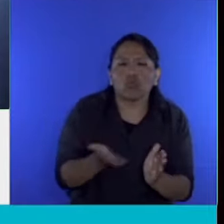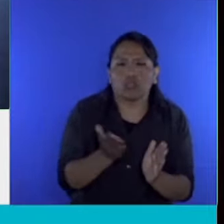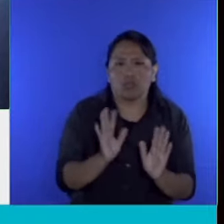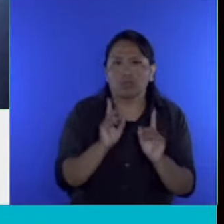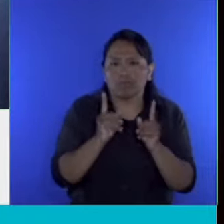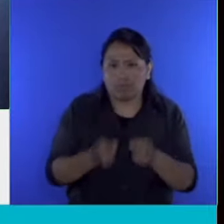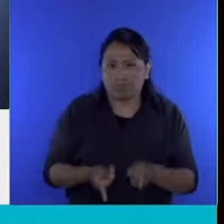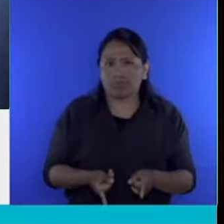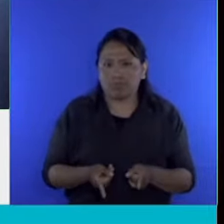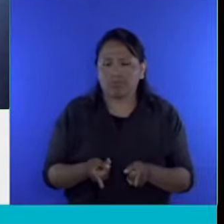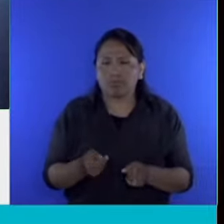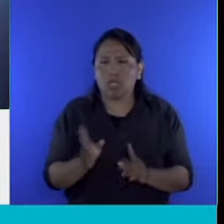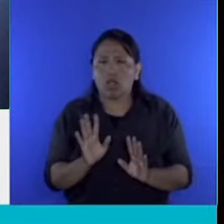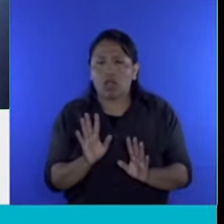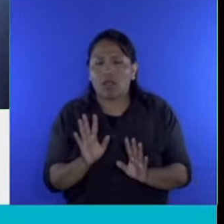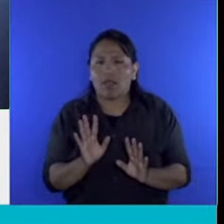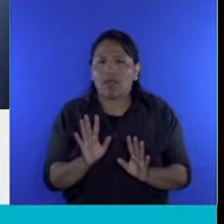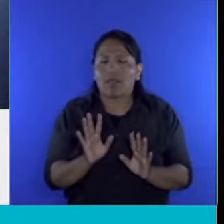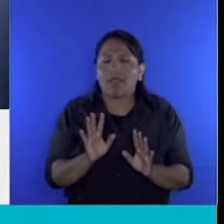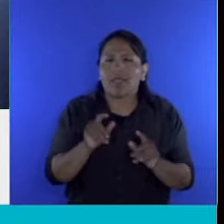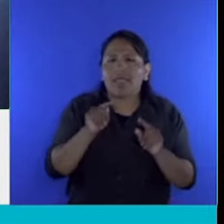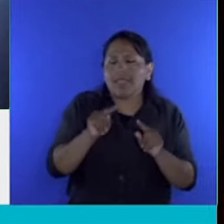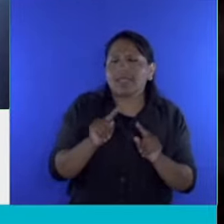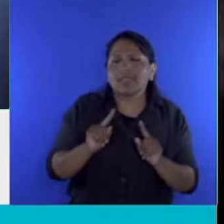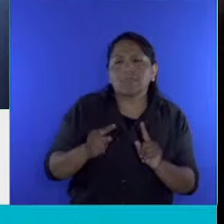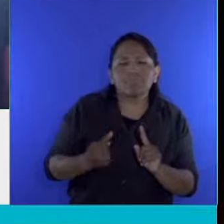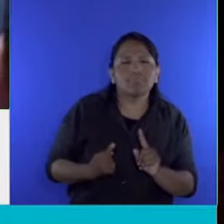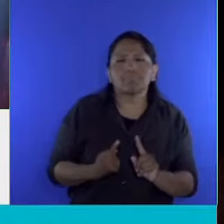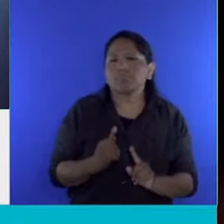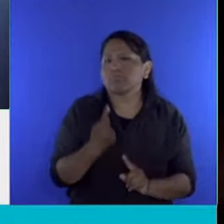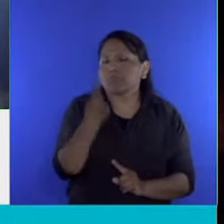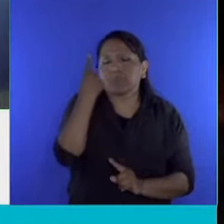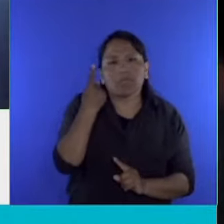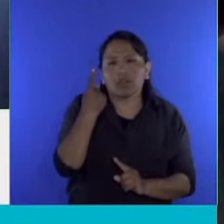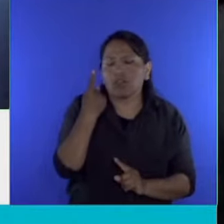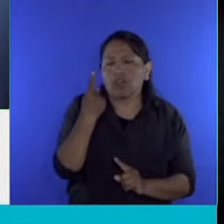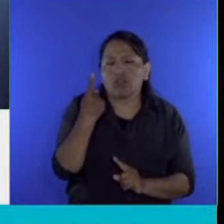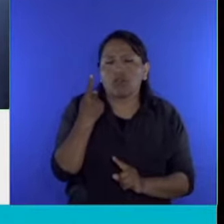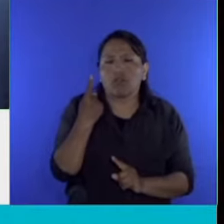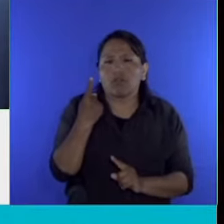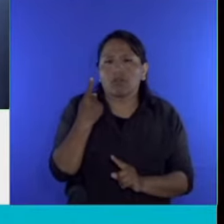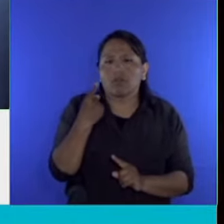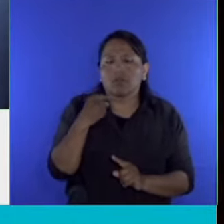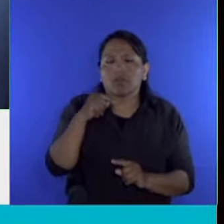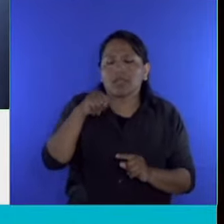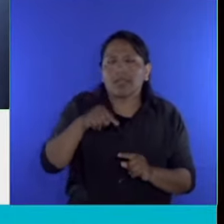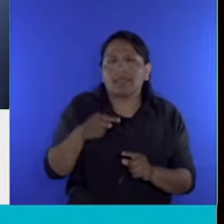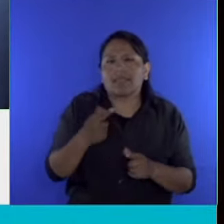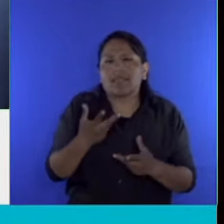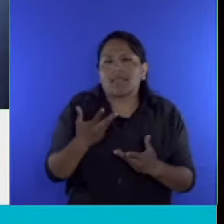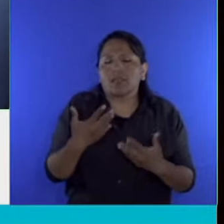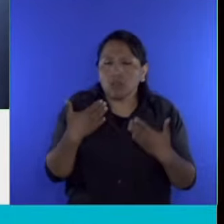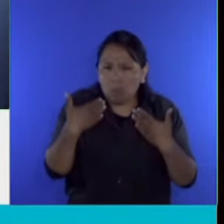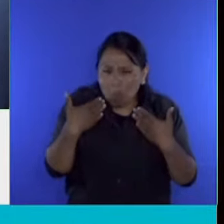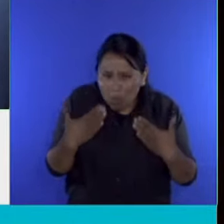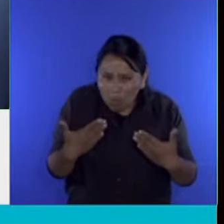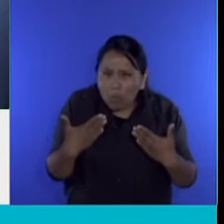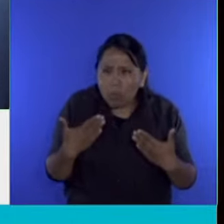seguramente No quedan dudas en este primer aspecto en lo que tiene que ser con esta enorme